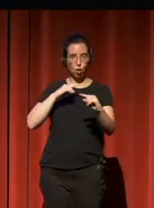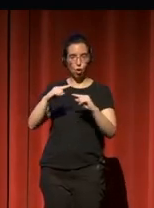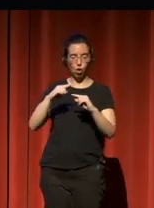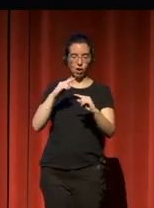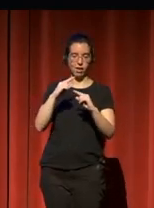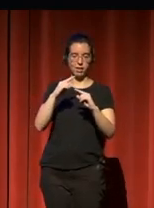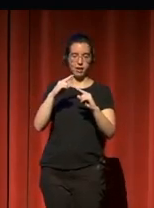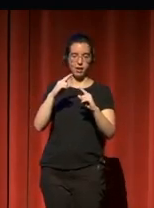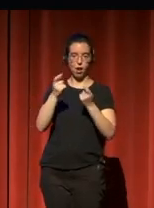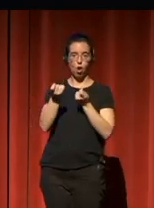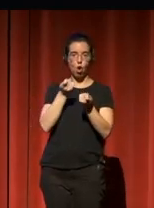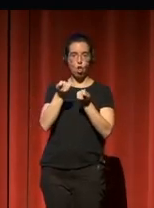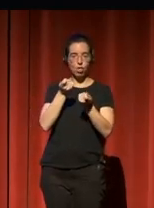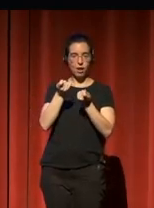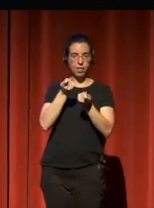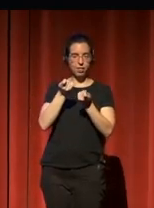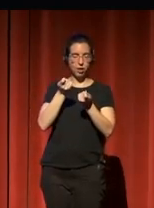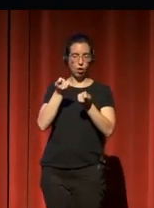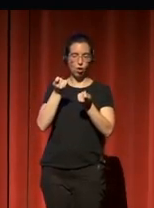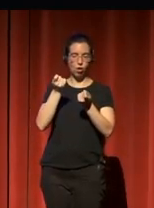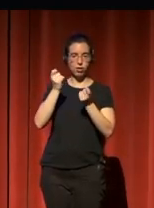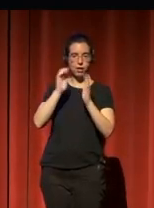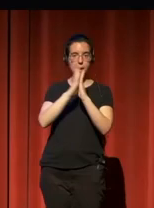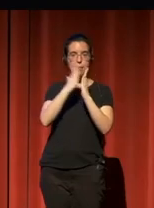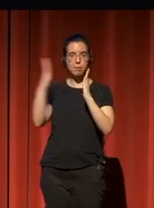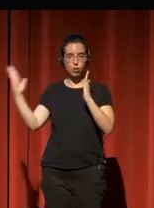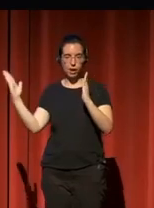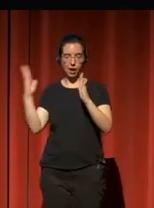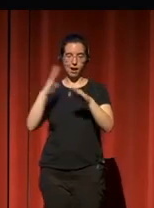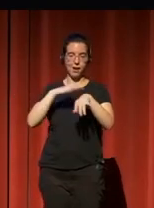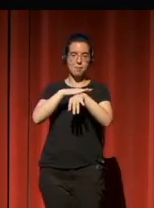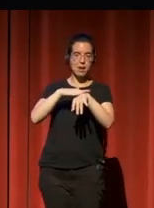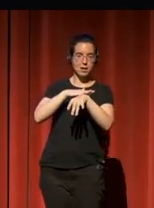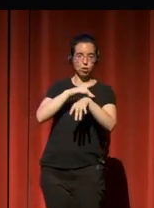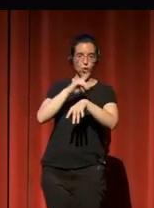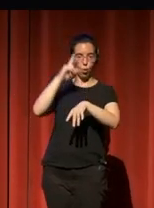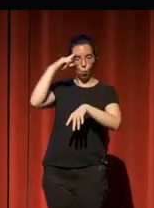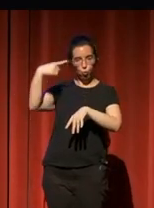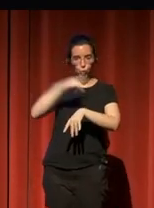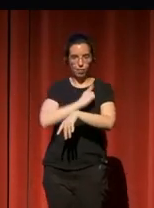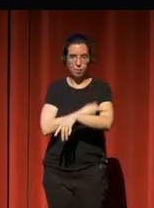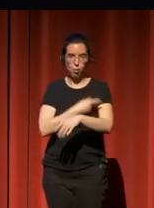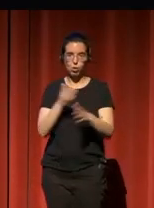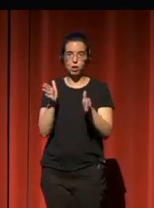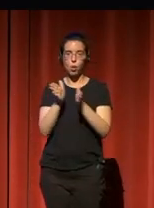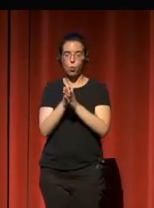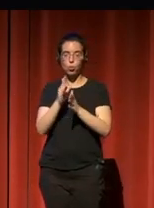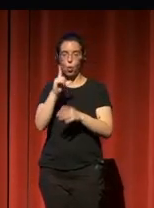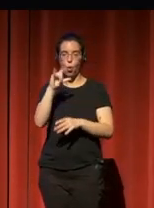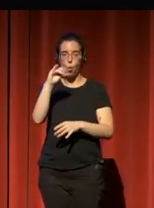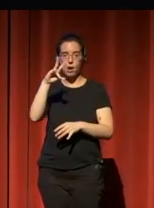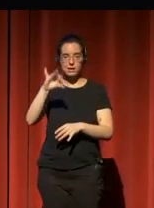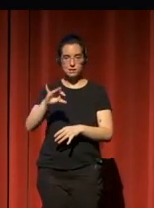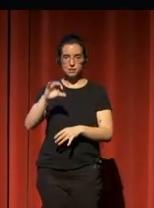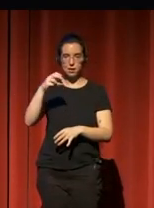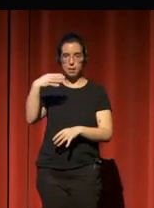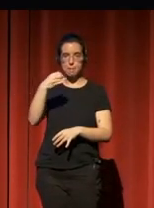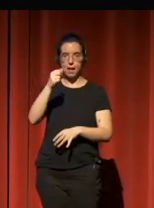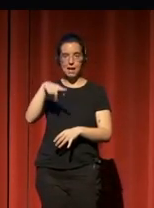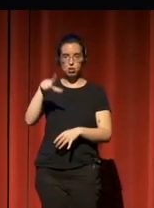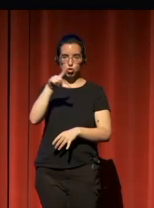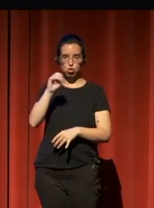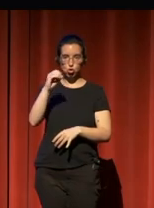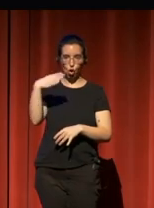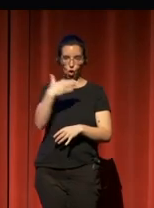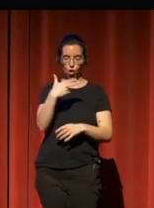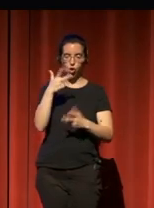bibliotecaria Perdón del Ministerio de cultura y deporte junto con Luis benj quien nos presentará el informe del